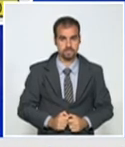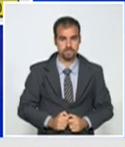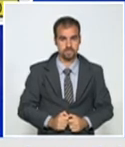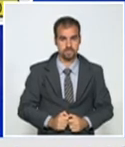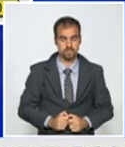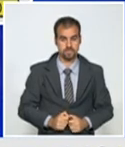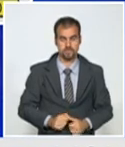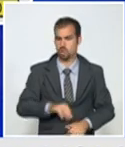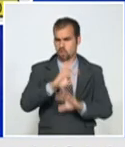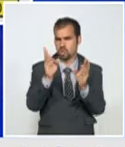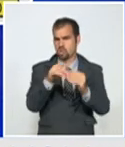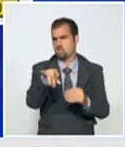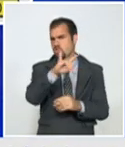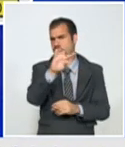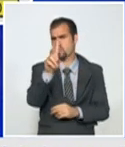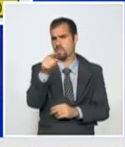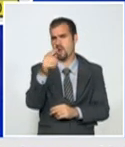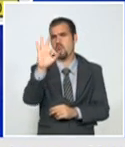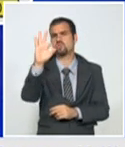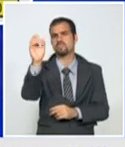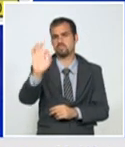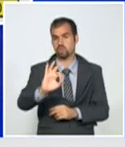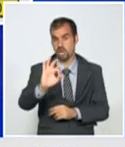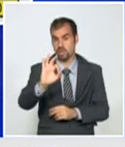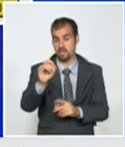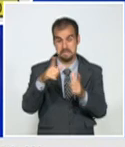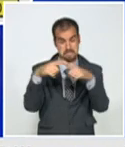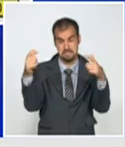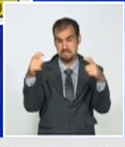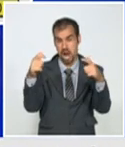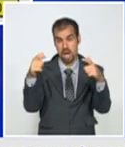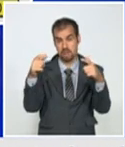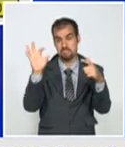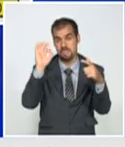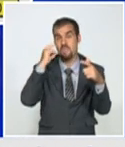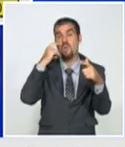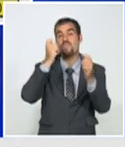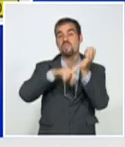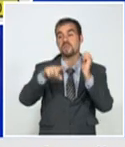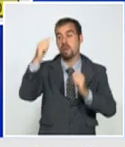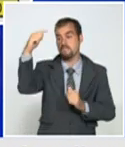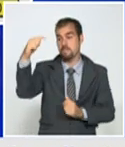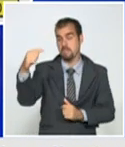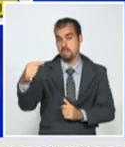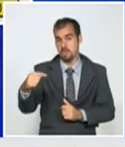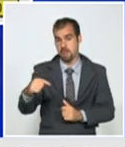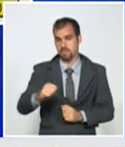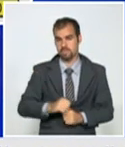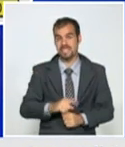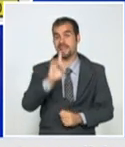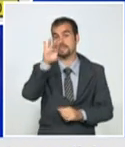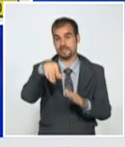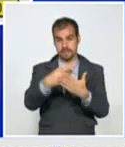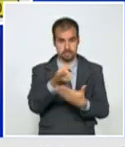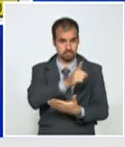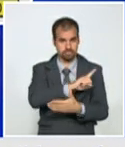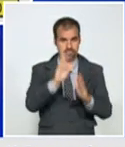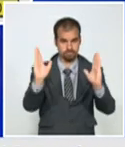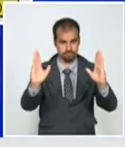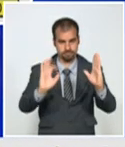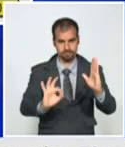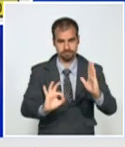92,8% de todos los casos que se han confirmado en Cuba en los últimos 15 días. Lo